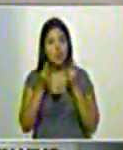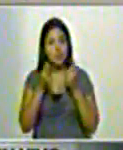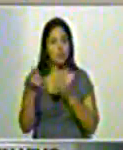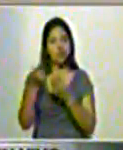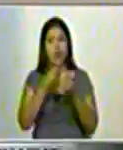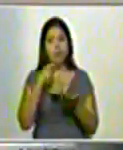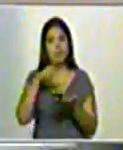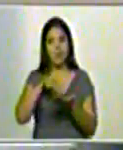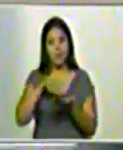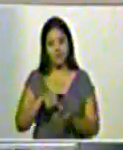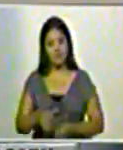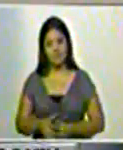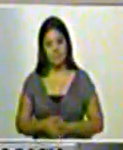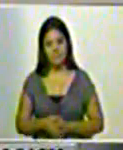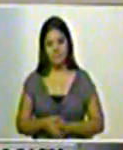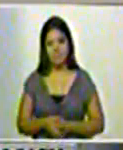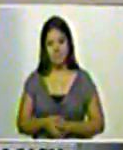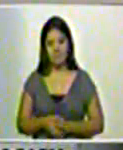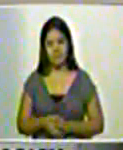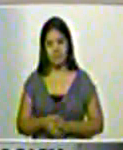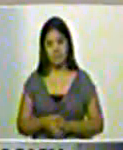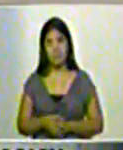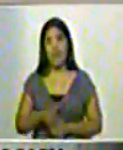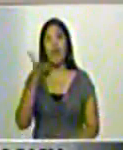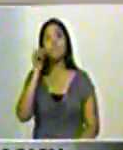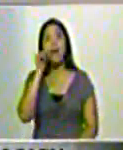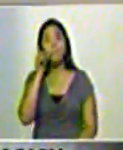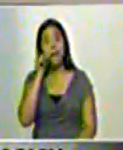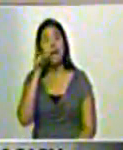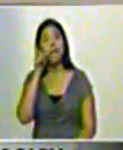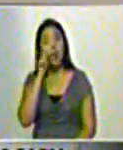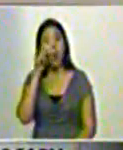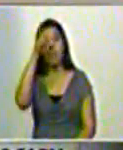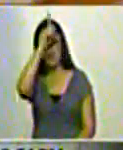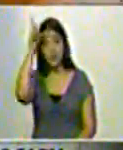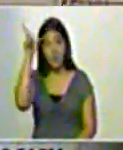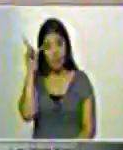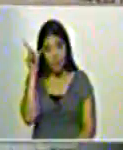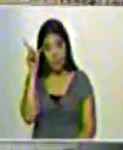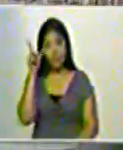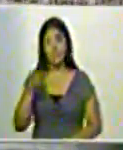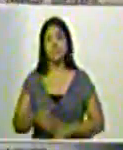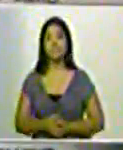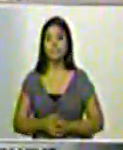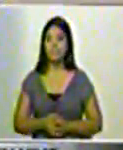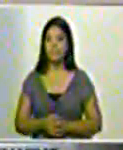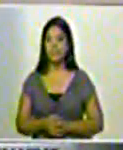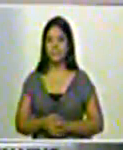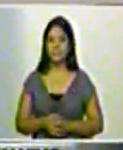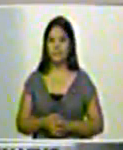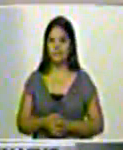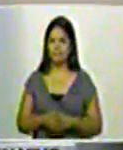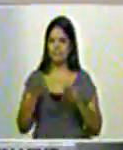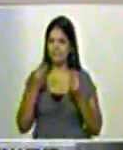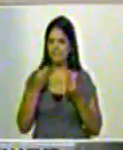deuda. Miren esto. Este es el papá del señor monstruo Ramo Verde, ¿no? Hackers de Smartmatic, patriotas cooperantes, genios de